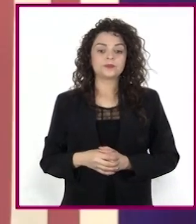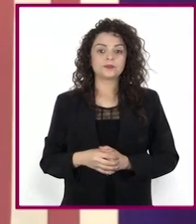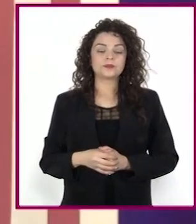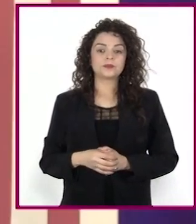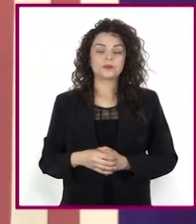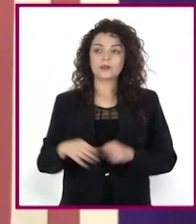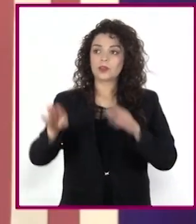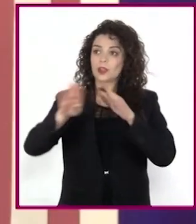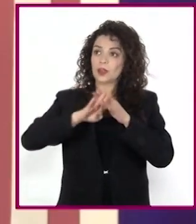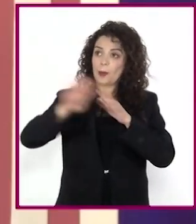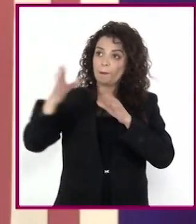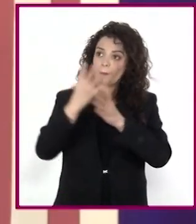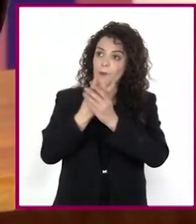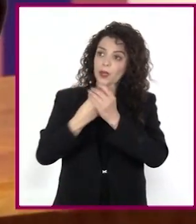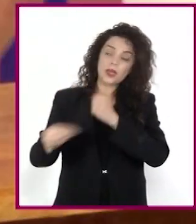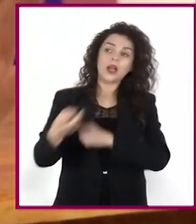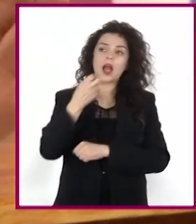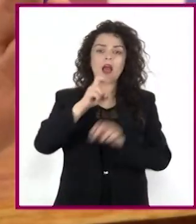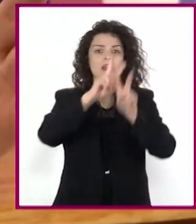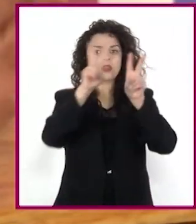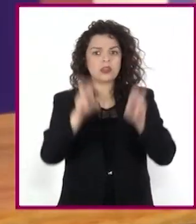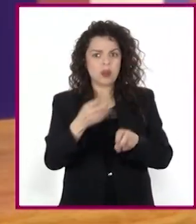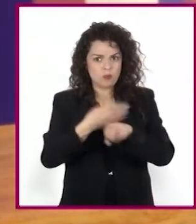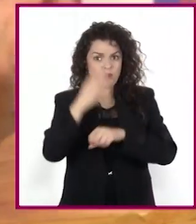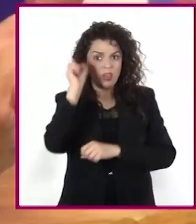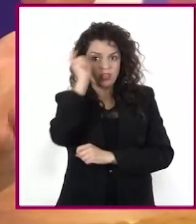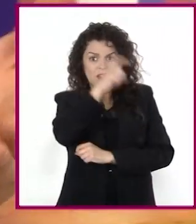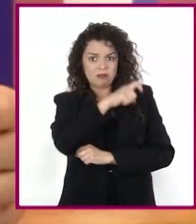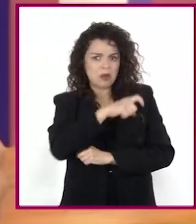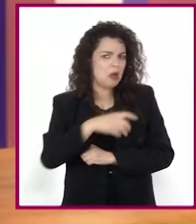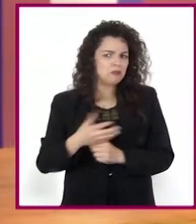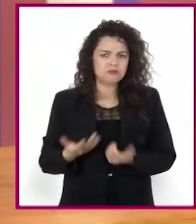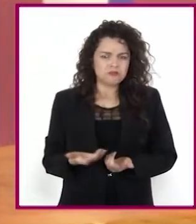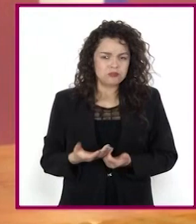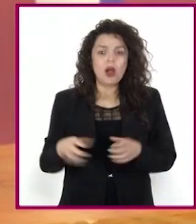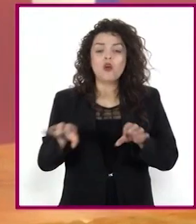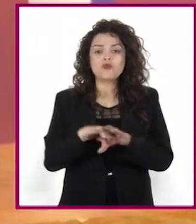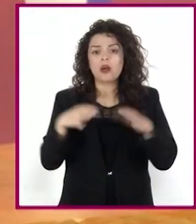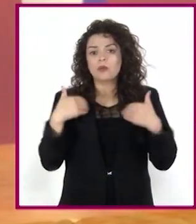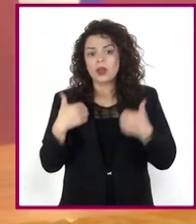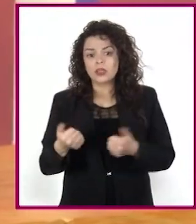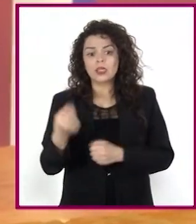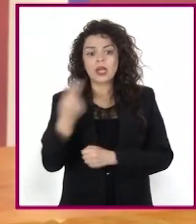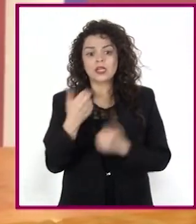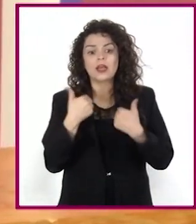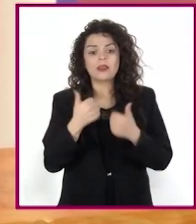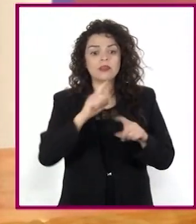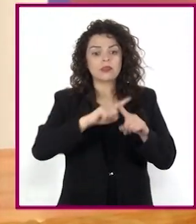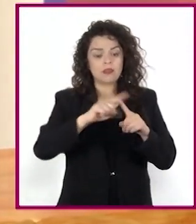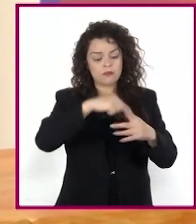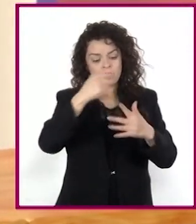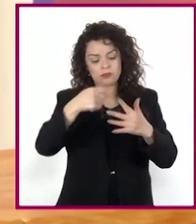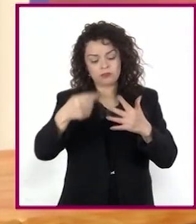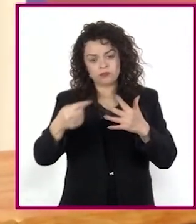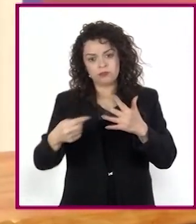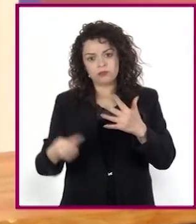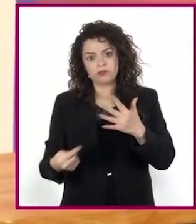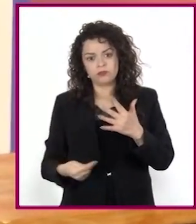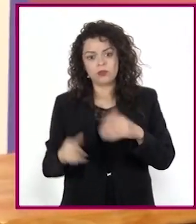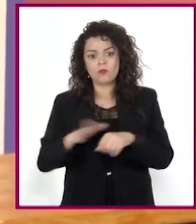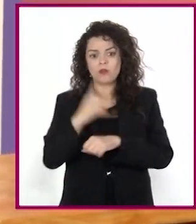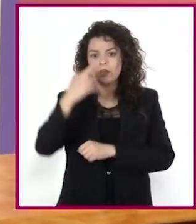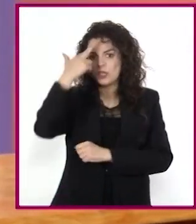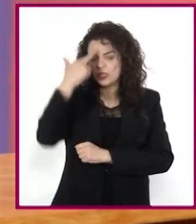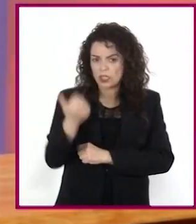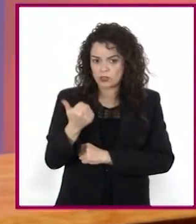La migración no es un tema complejo. Para entenderlo es necesario comprender los diversos factores que intervienen. Solo